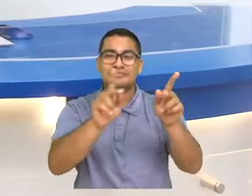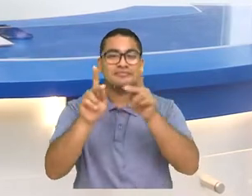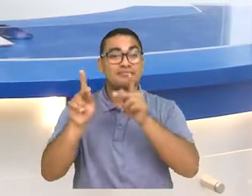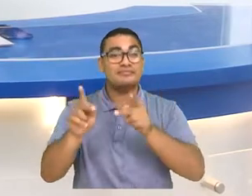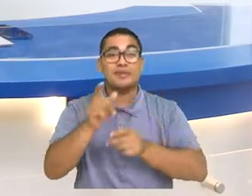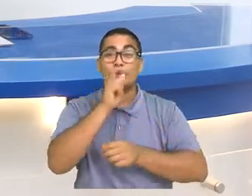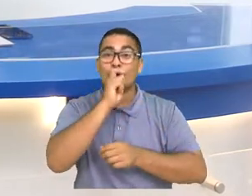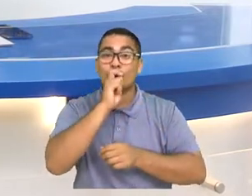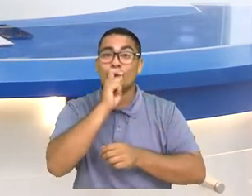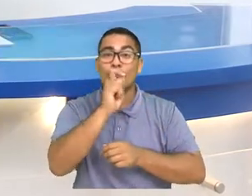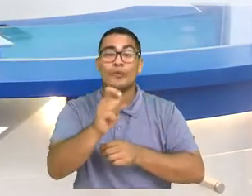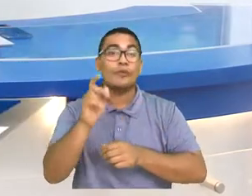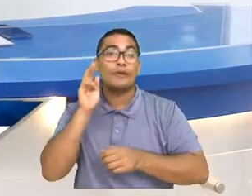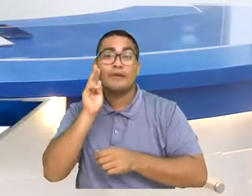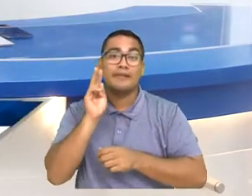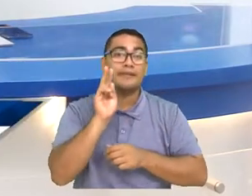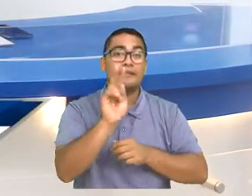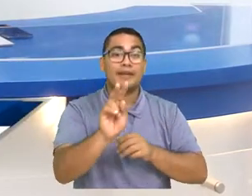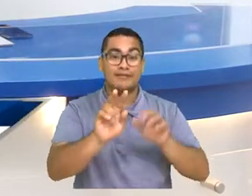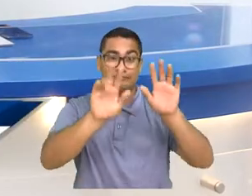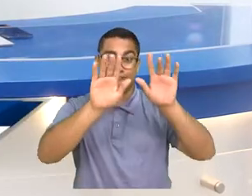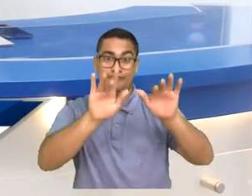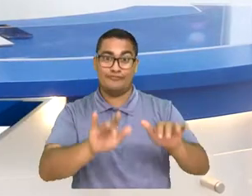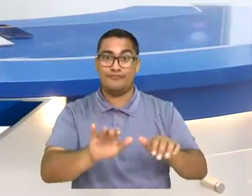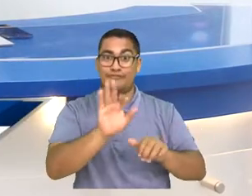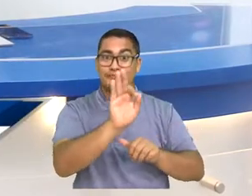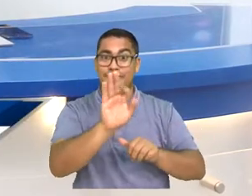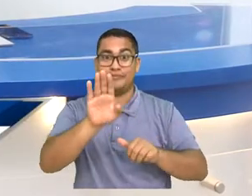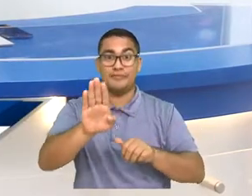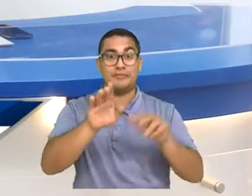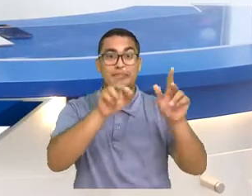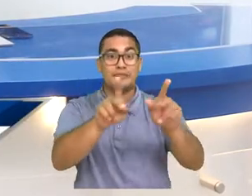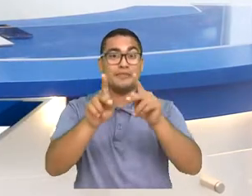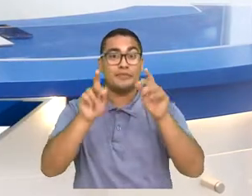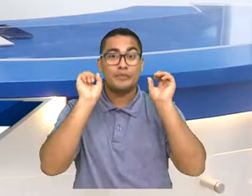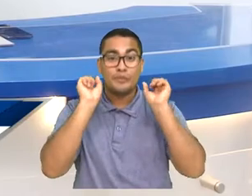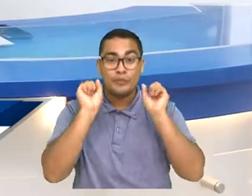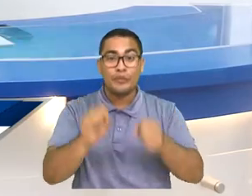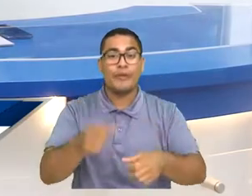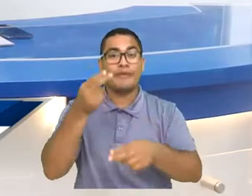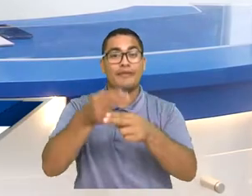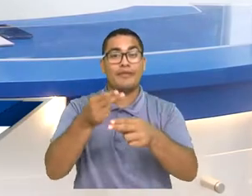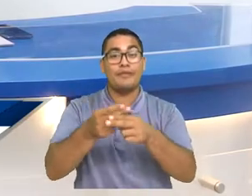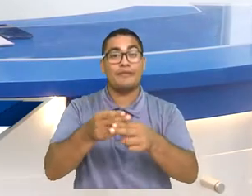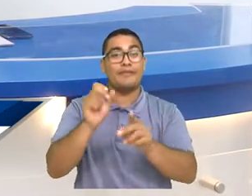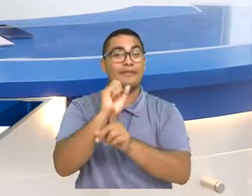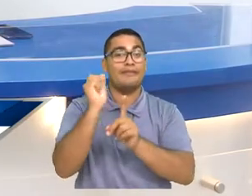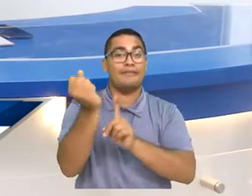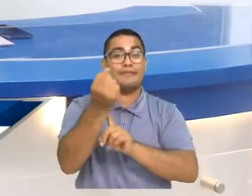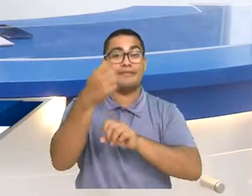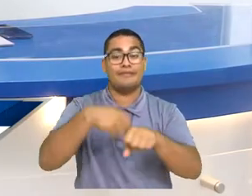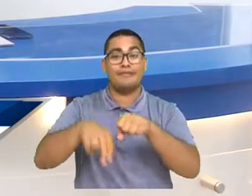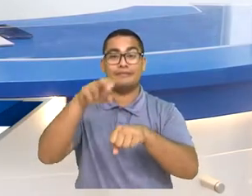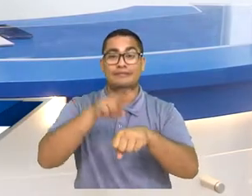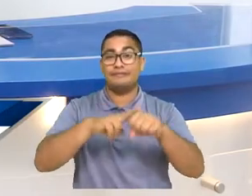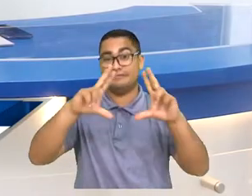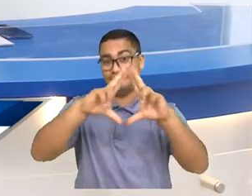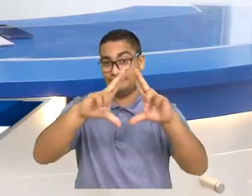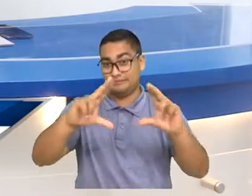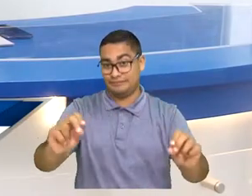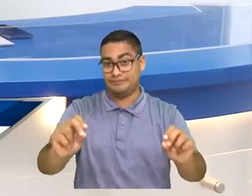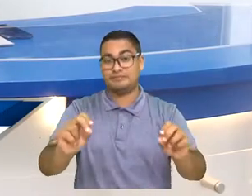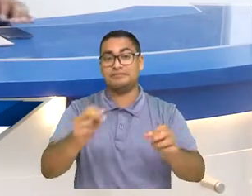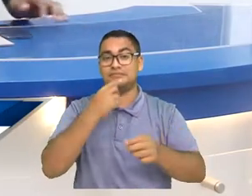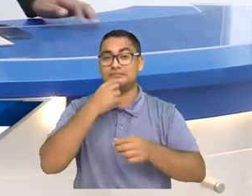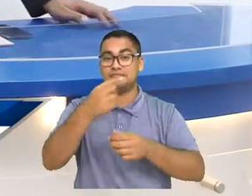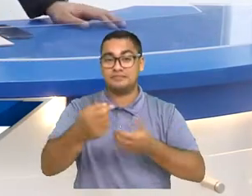acompañan a través de nuestra transmisión en nuestras redes sociales, donde usted nos puede encontrar con el nombre de Canal Parlamentario Nicaragua. De inmediato